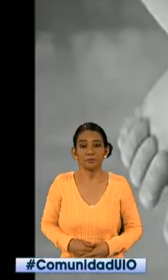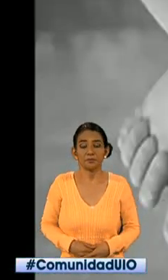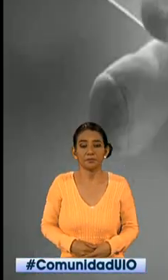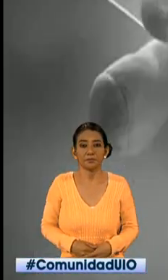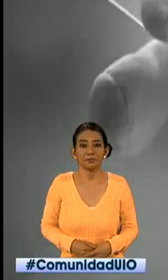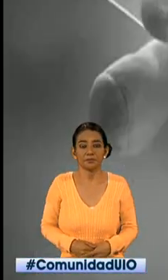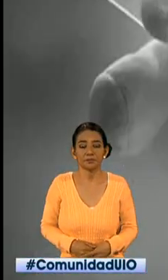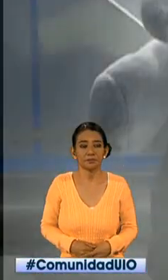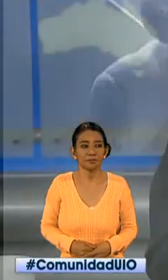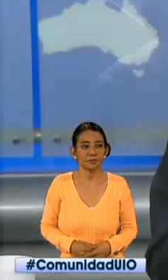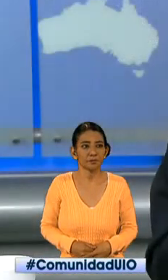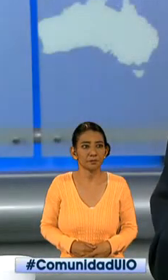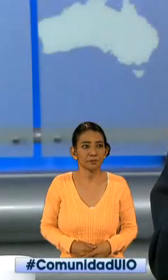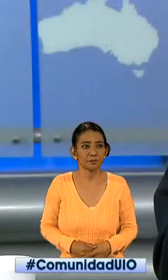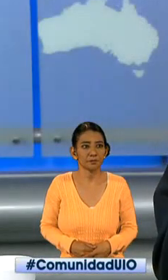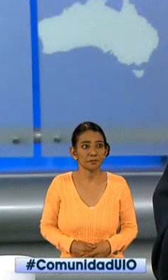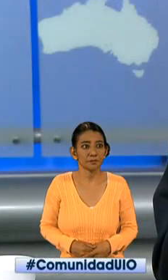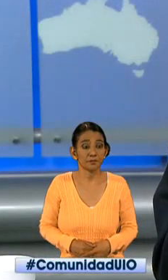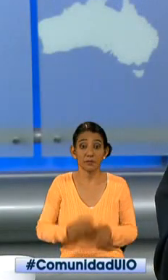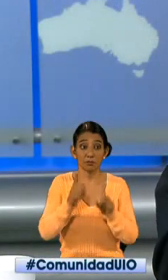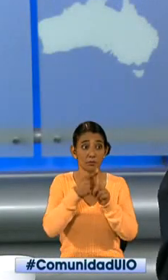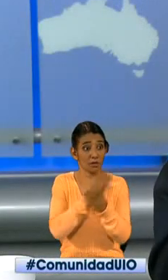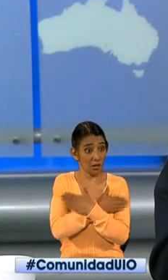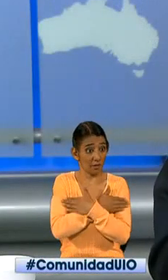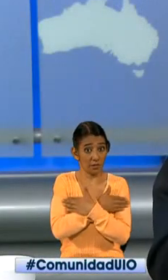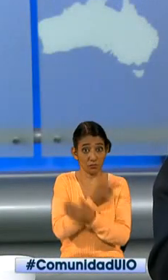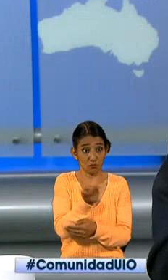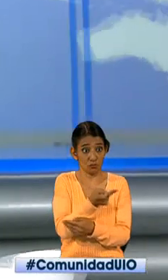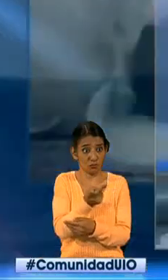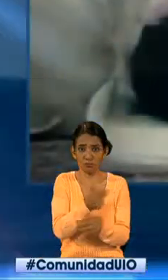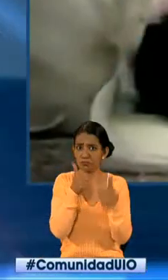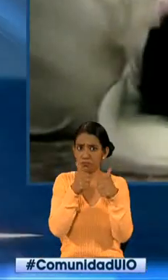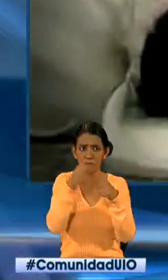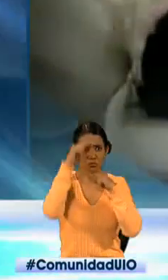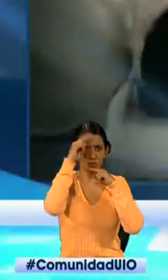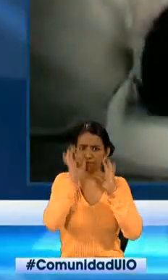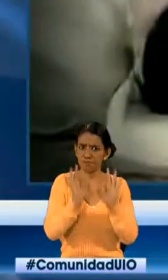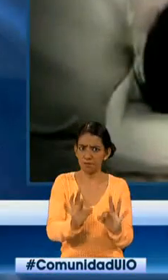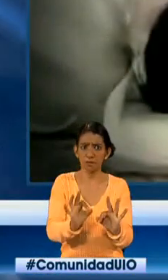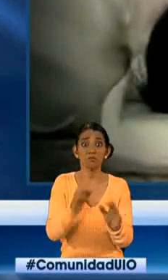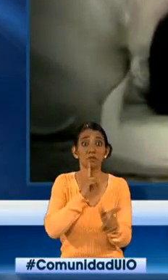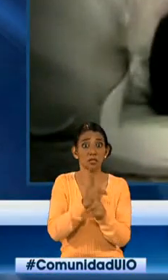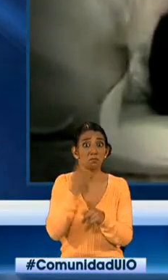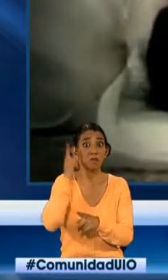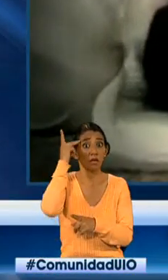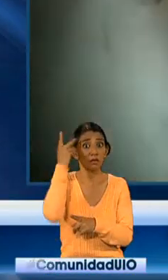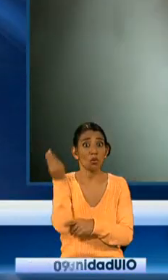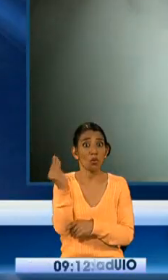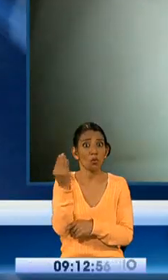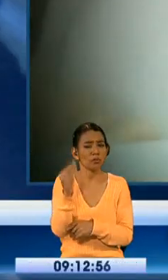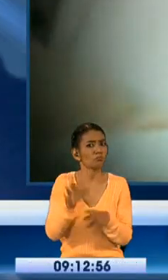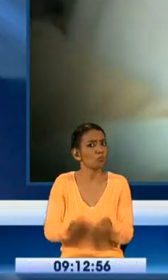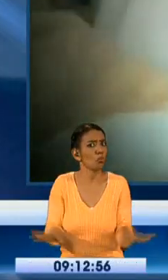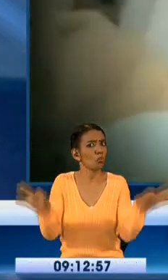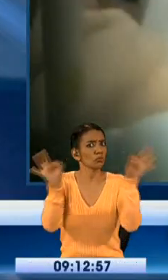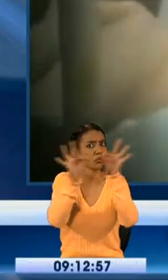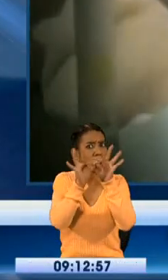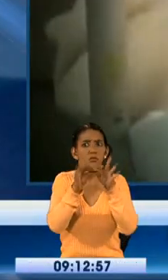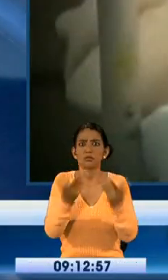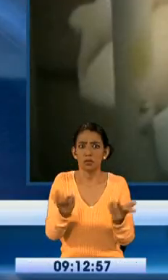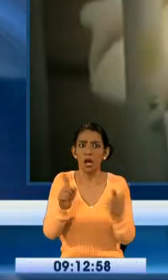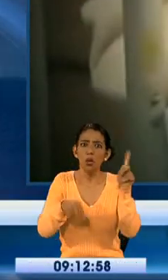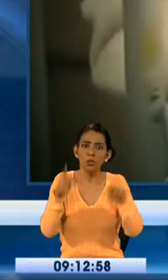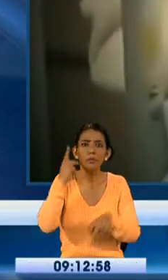Maquilón. Primero un abrazo a Paula y Marcela, excelente la nota. Padres, jóvenes, ya vieron ustedes, muchas veces tenemos estas